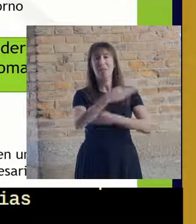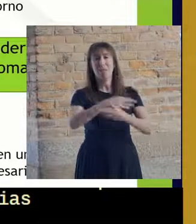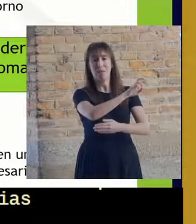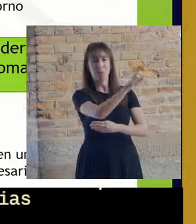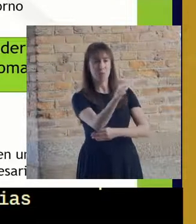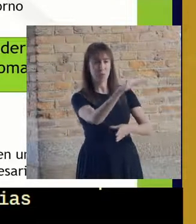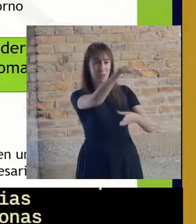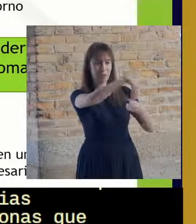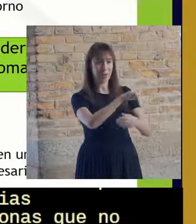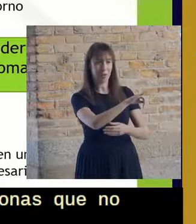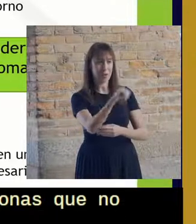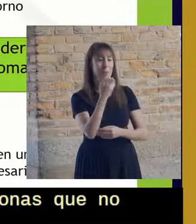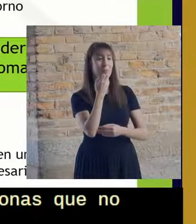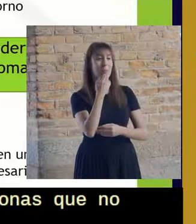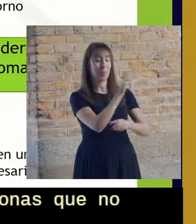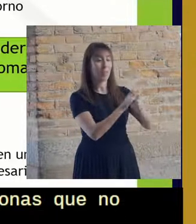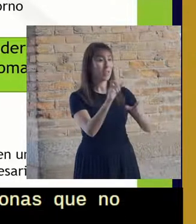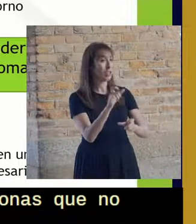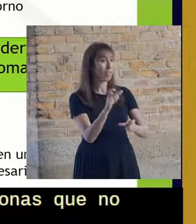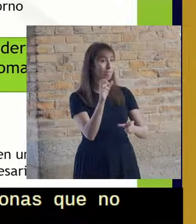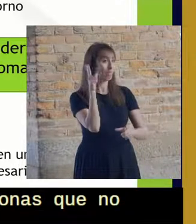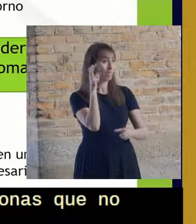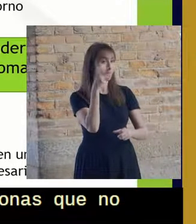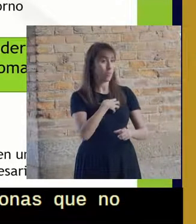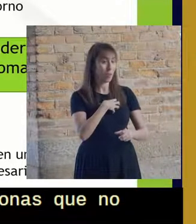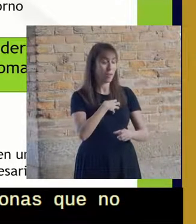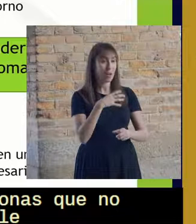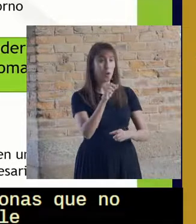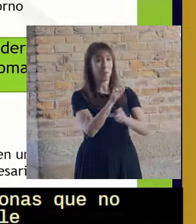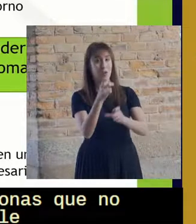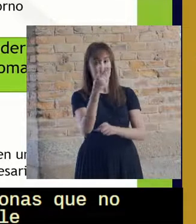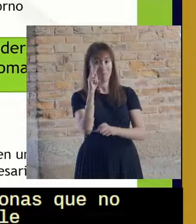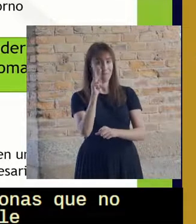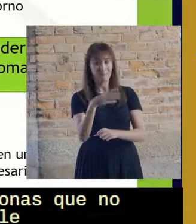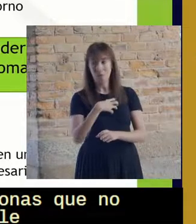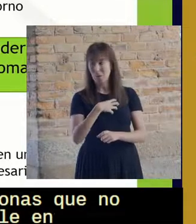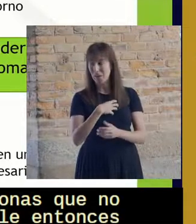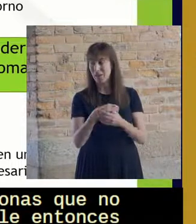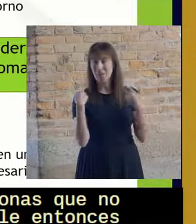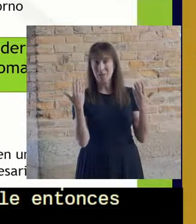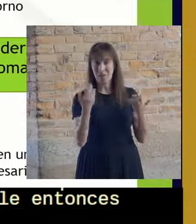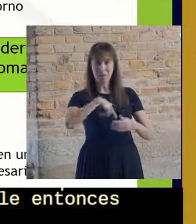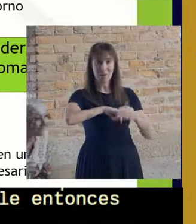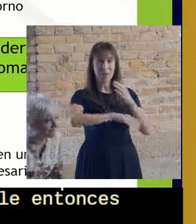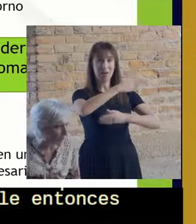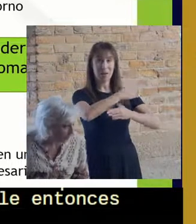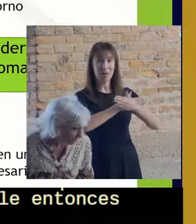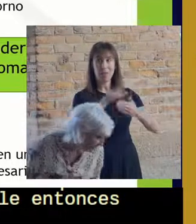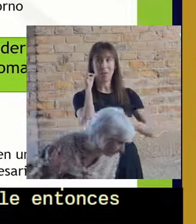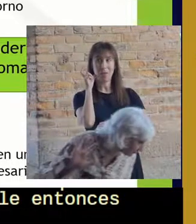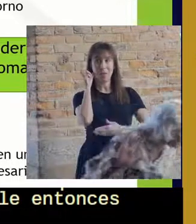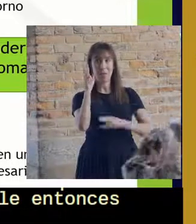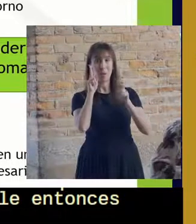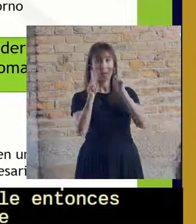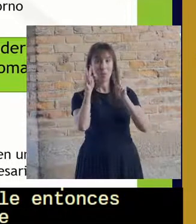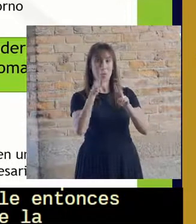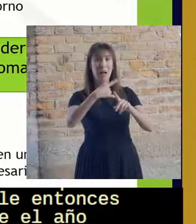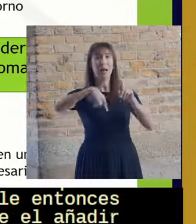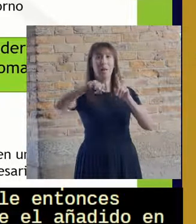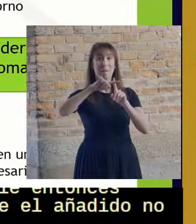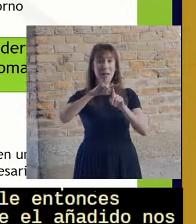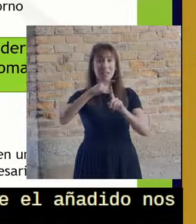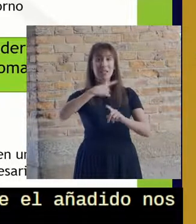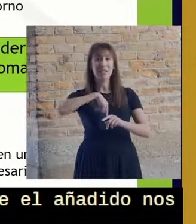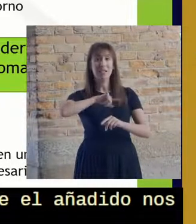encontramos las personas que no pueden oír y las personas que no pueden ver vale Entonces tenemos discapacidad auditiva visual y aparte del añadido nos